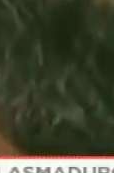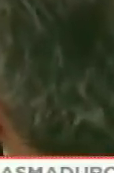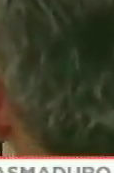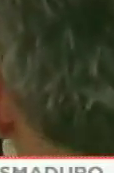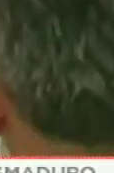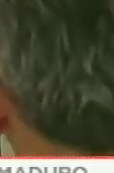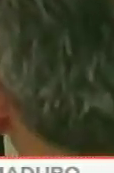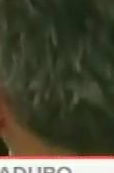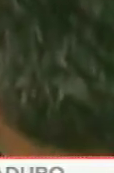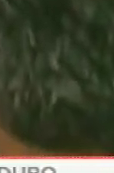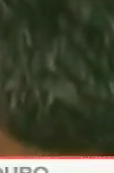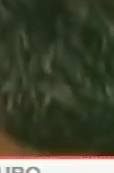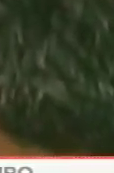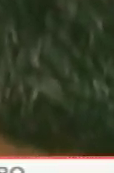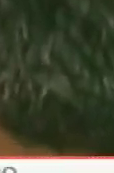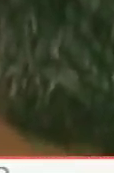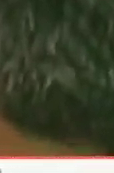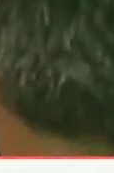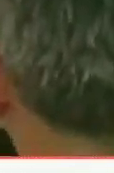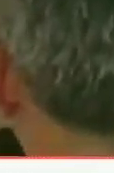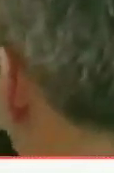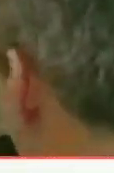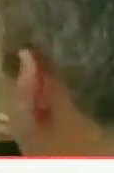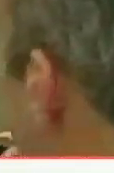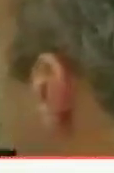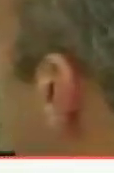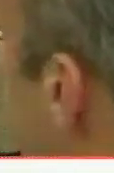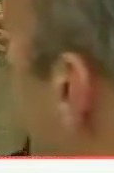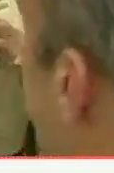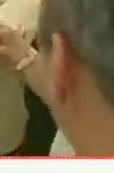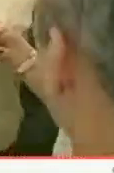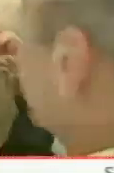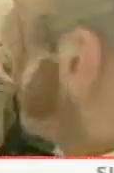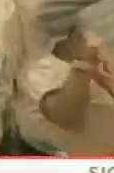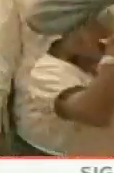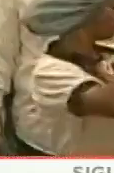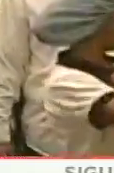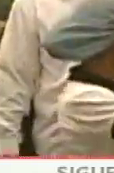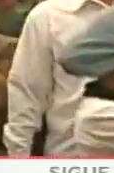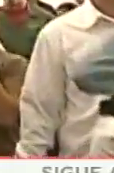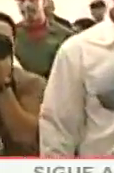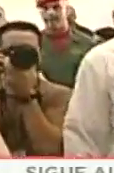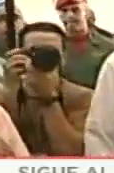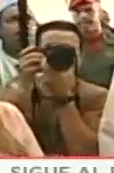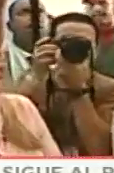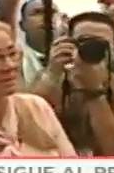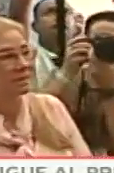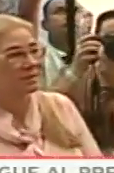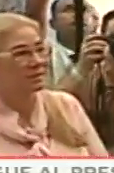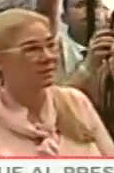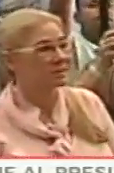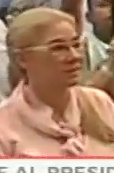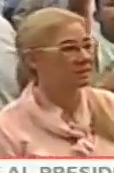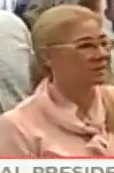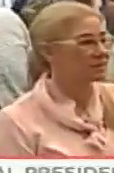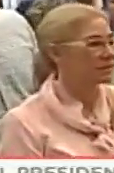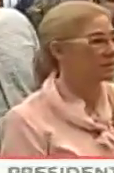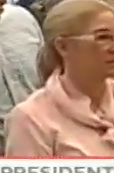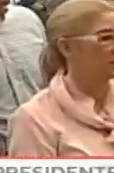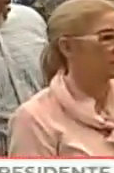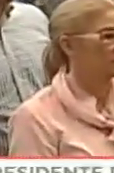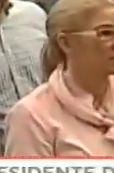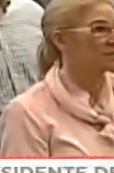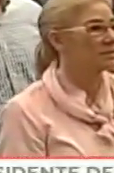los empleados de esta importante industria dedicada al plástico, aquí donde se producen